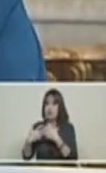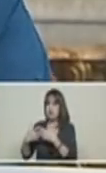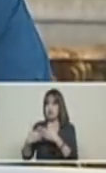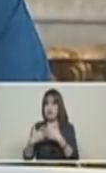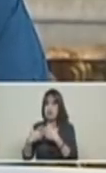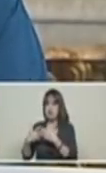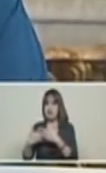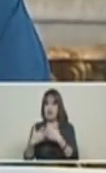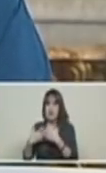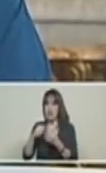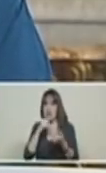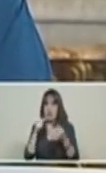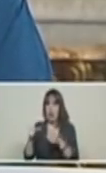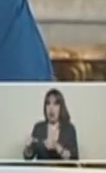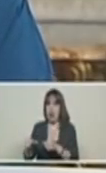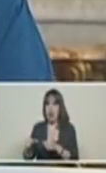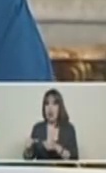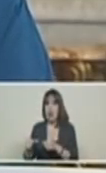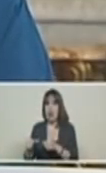contra factores que a veces